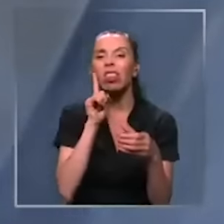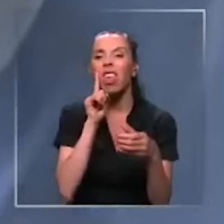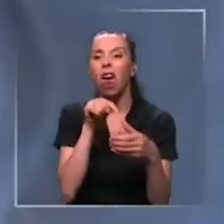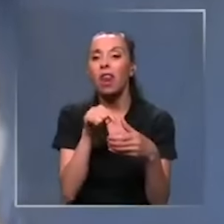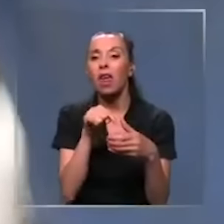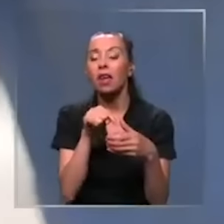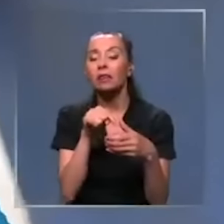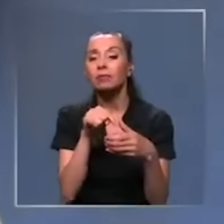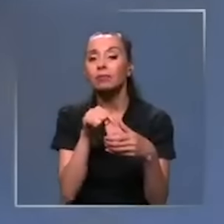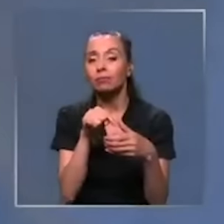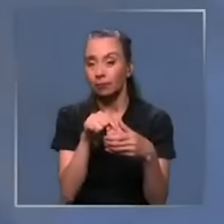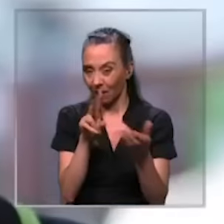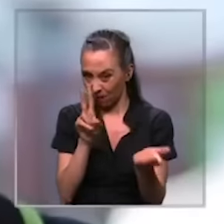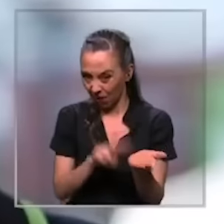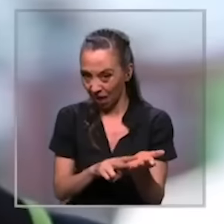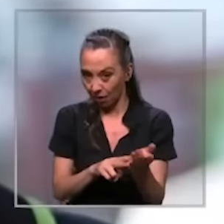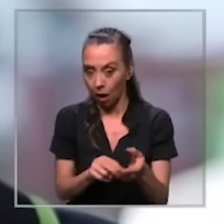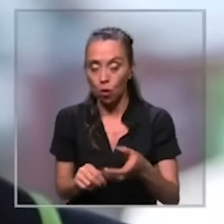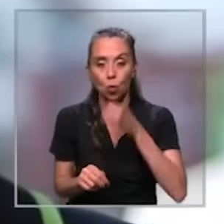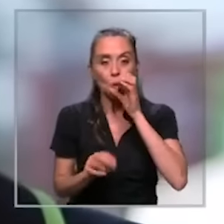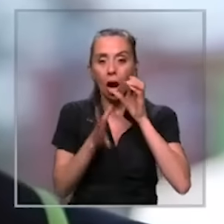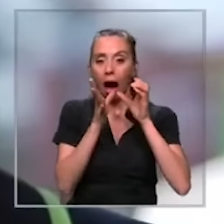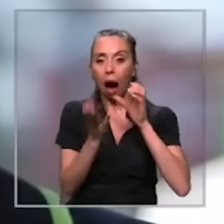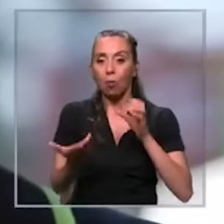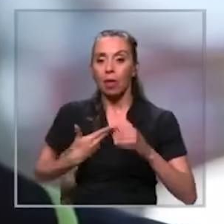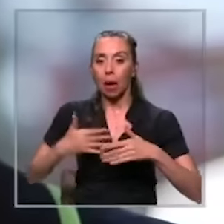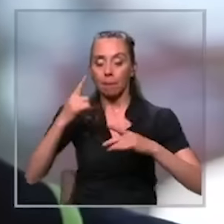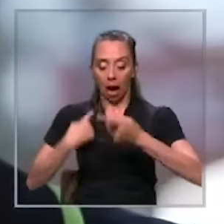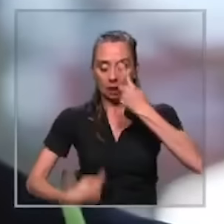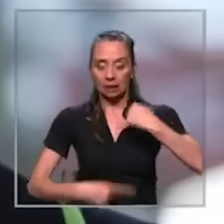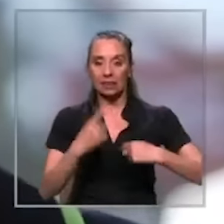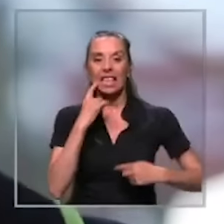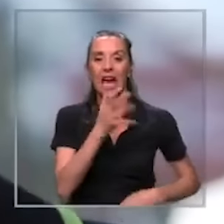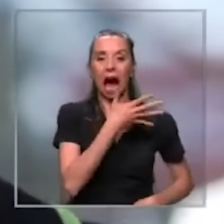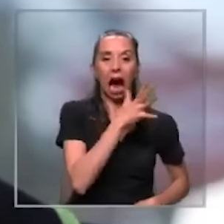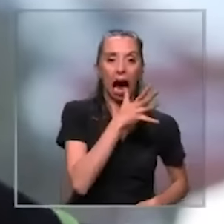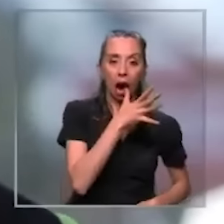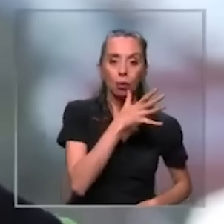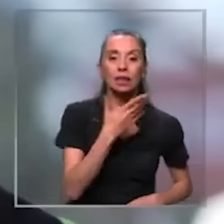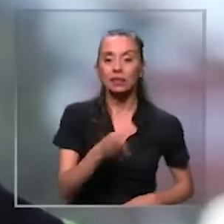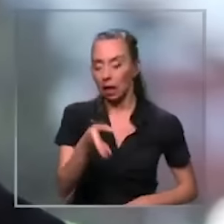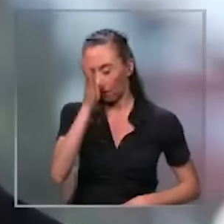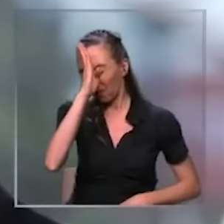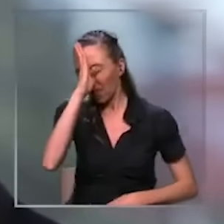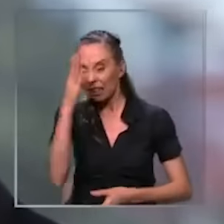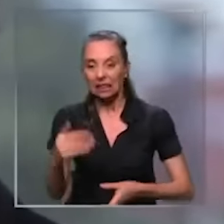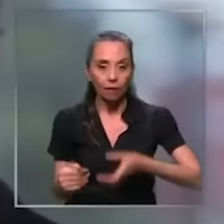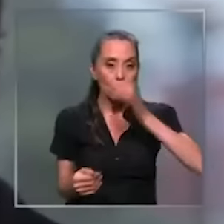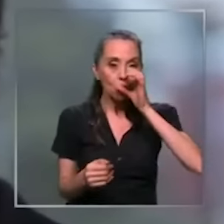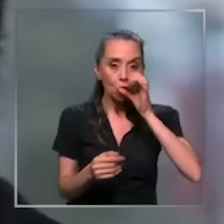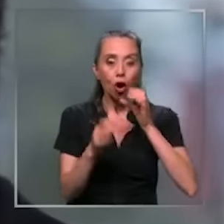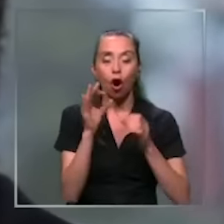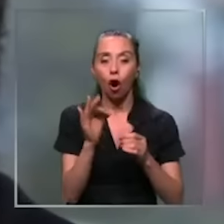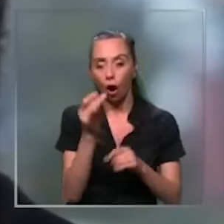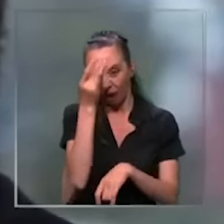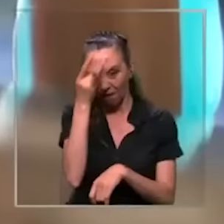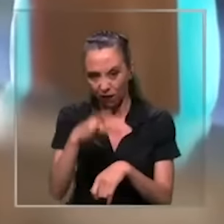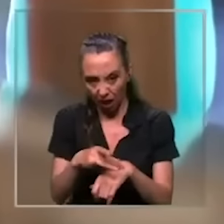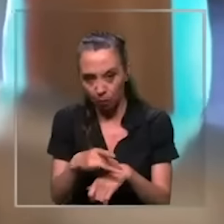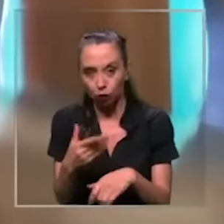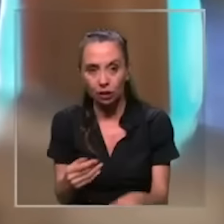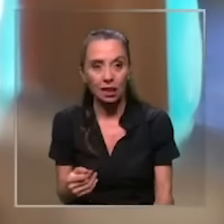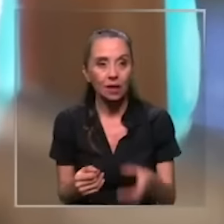contienen? ¿Qué tan cierto es que hidratan más que el agua? ¿Qué sirven para la resaca? E incluso cuando estamos